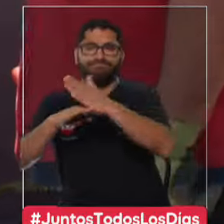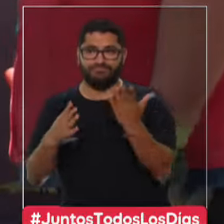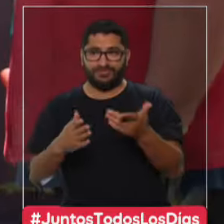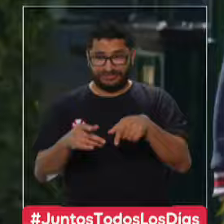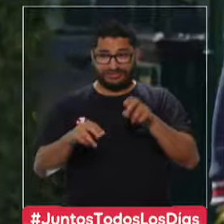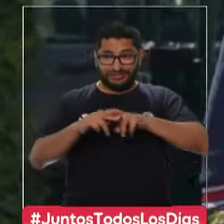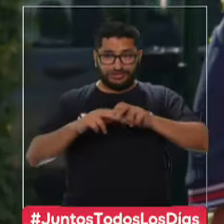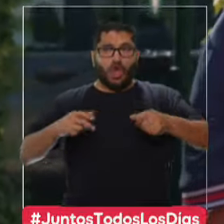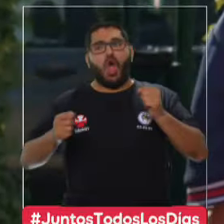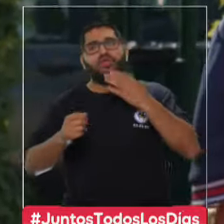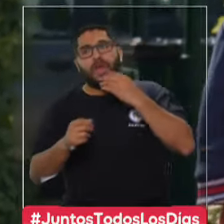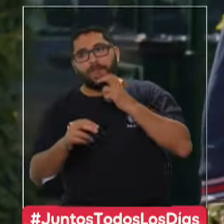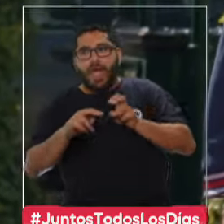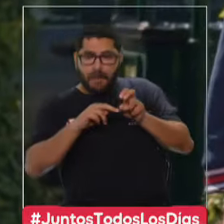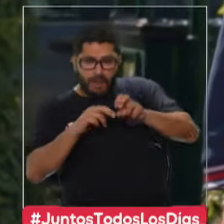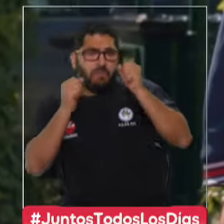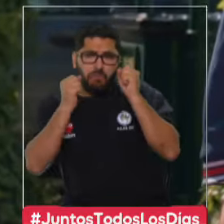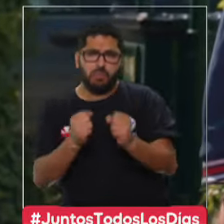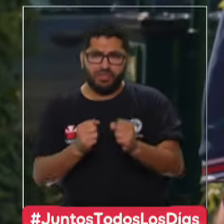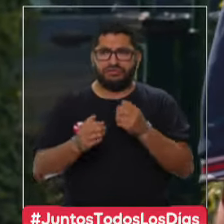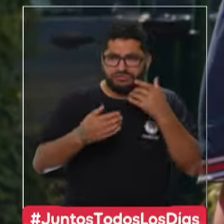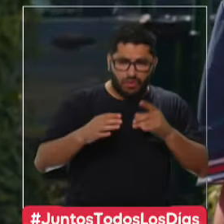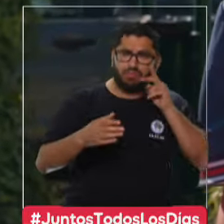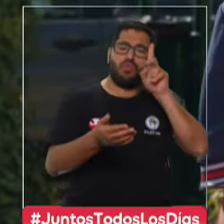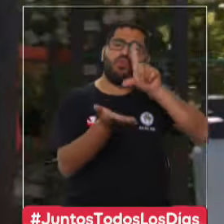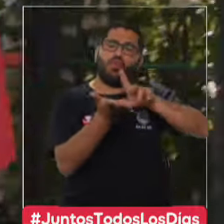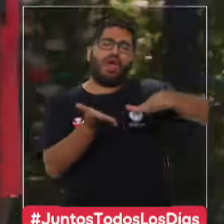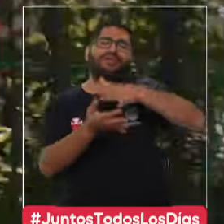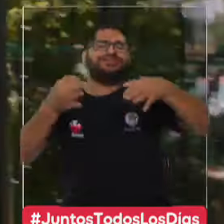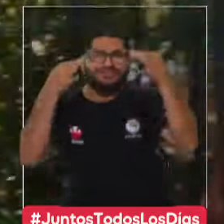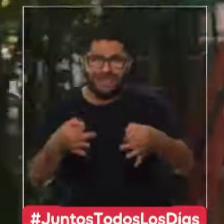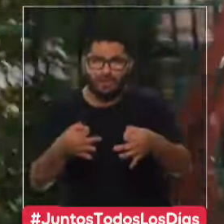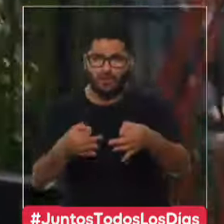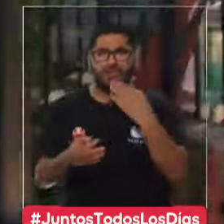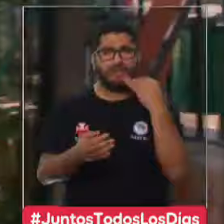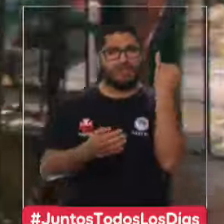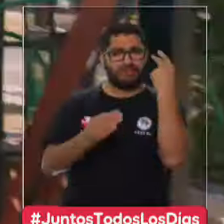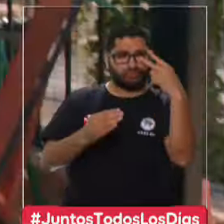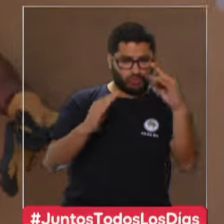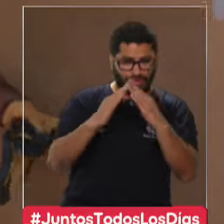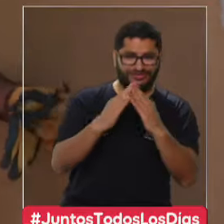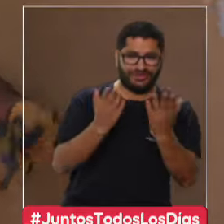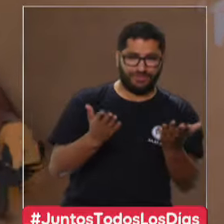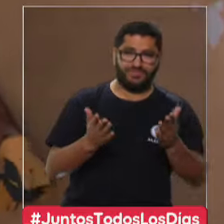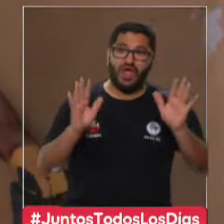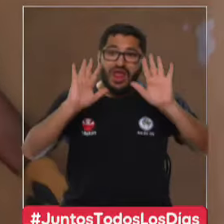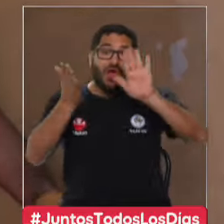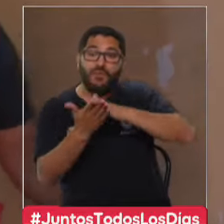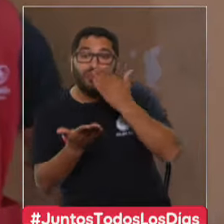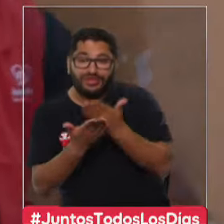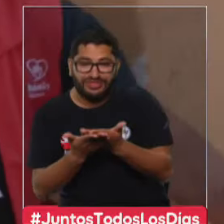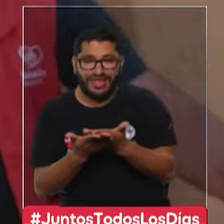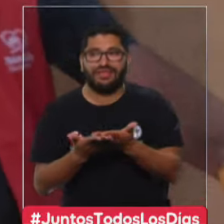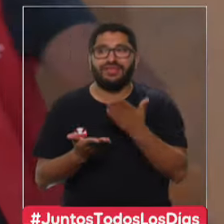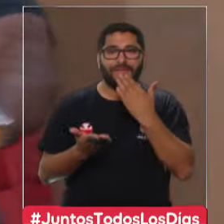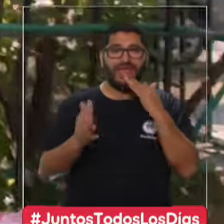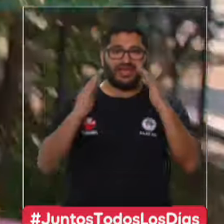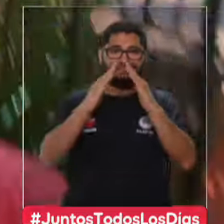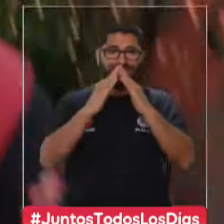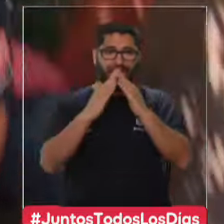o caminando, le permita salir de manera segura y autónoma de la casa. Hola. ¿Cómo estás? Cuando salga de la casa, puede hacer este